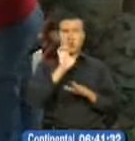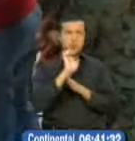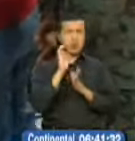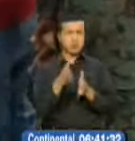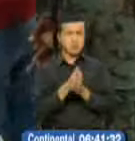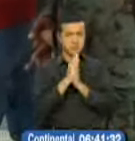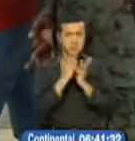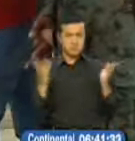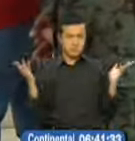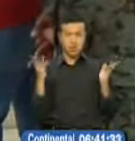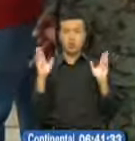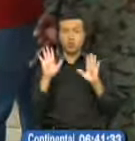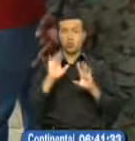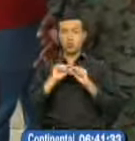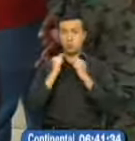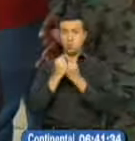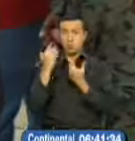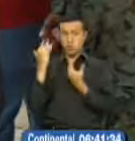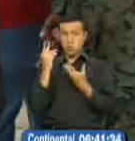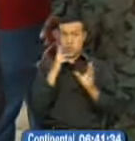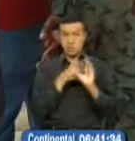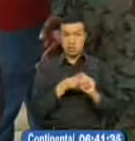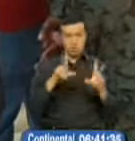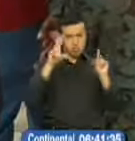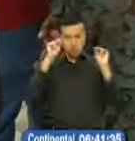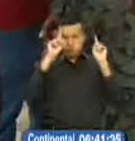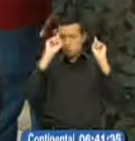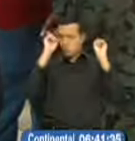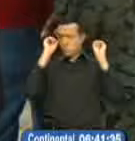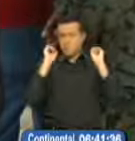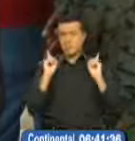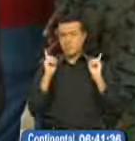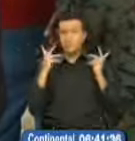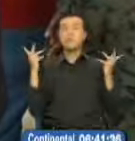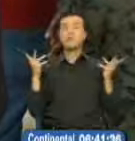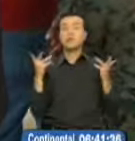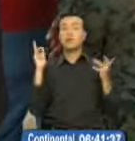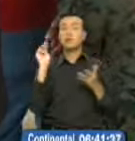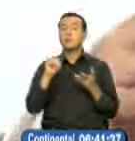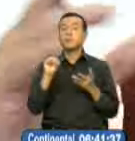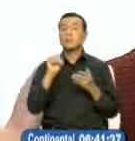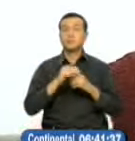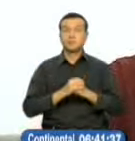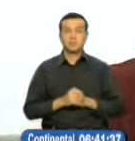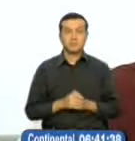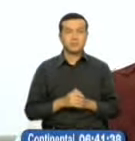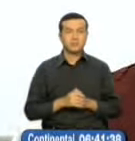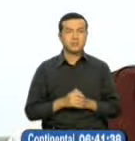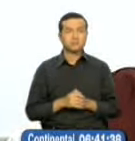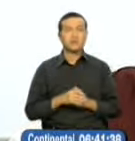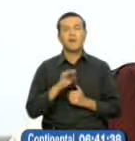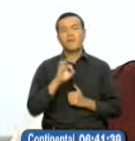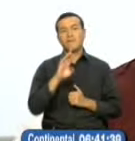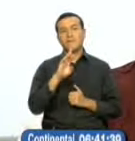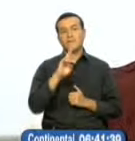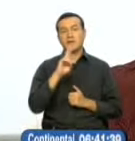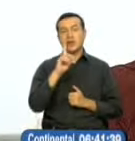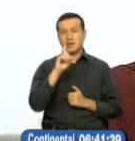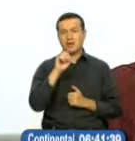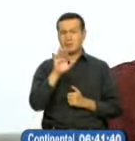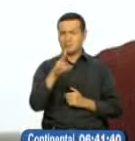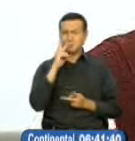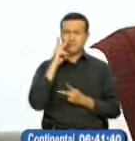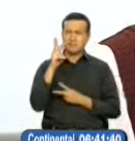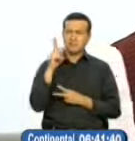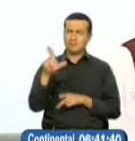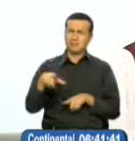Por ello, indicó que su organización política no asistirá a dicho acto que se desarrollará este martes. Para Fernando Buendía, este